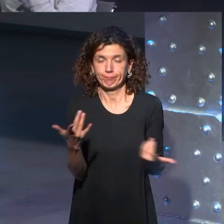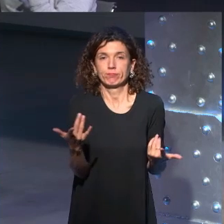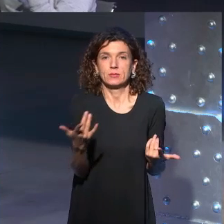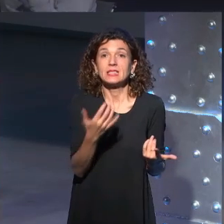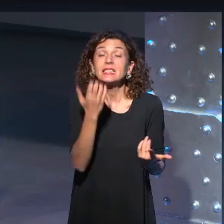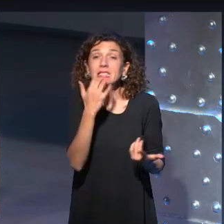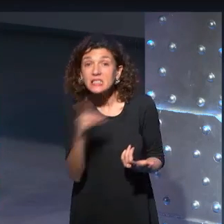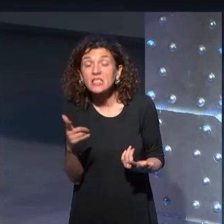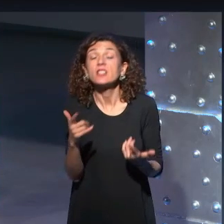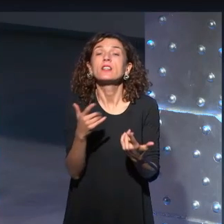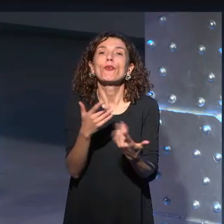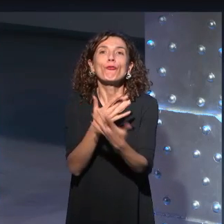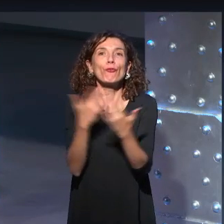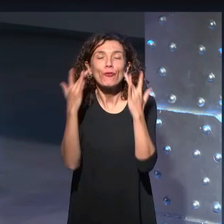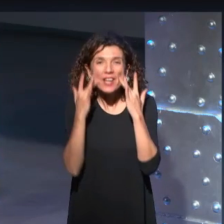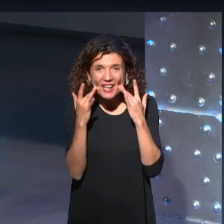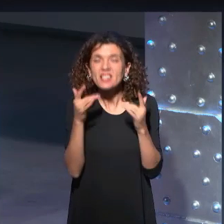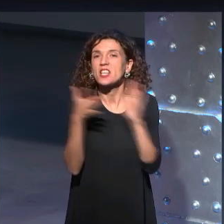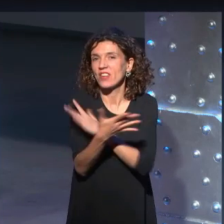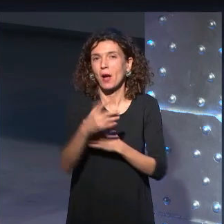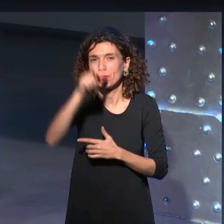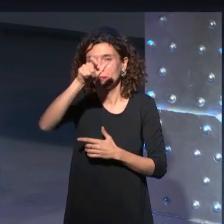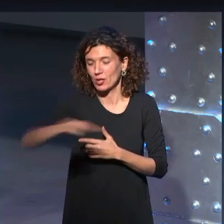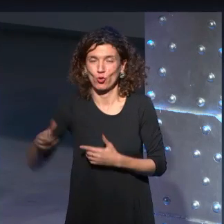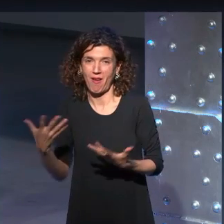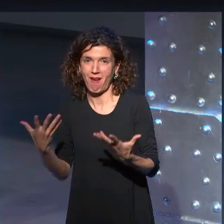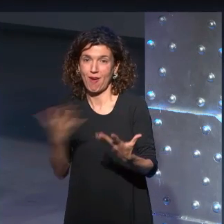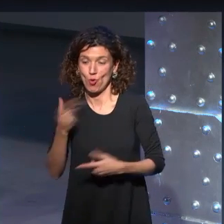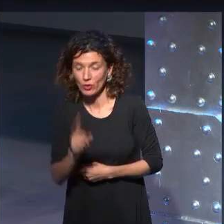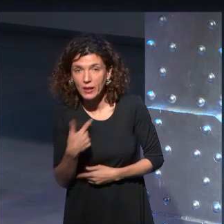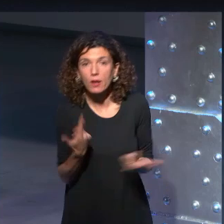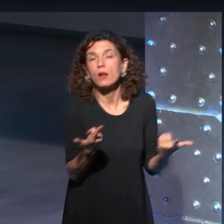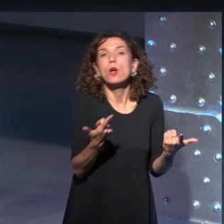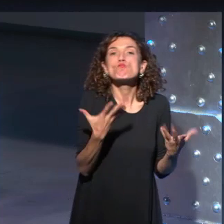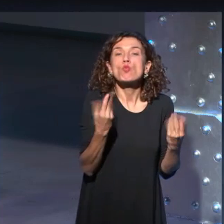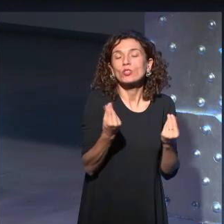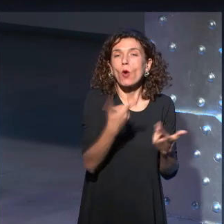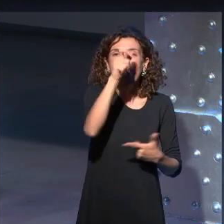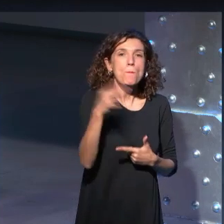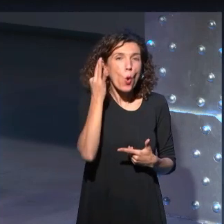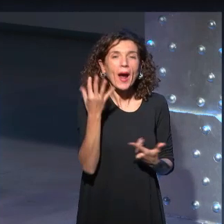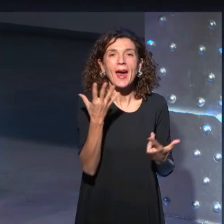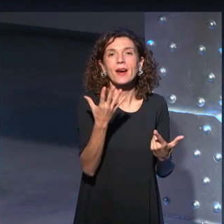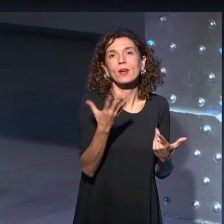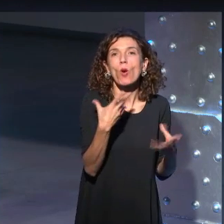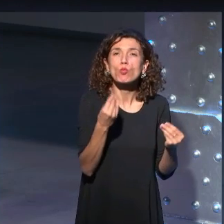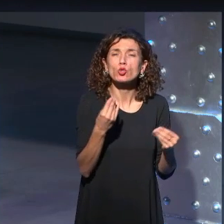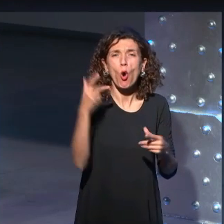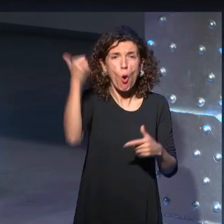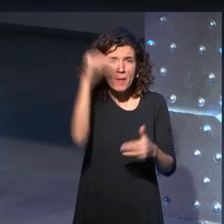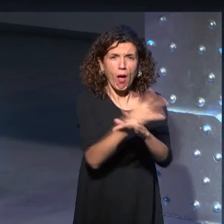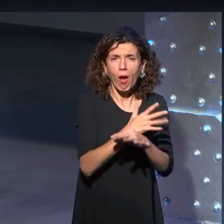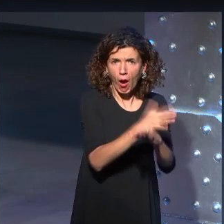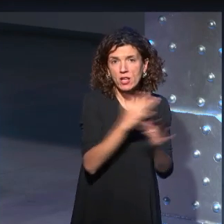querido, y si nadie la ha querido es por algo. Y la mujer que se acostaba con muchos era la más deseada. Igual como sucede en España